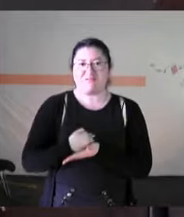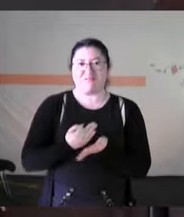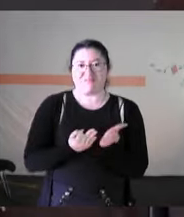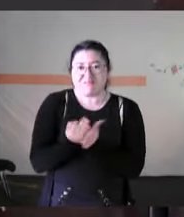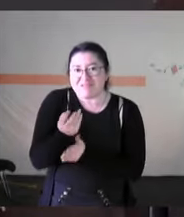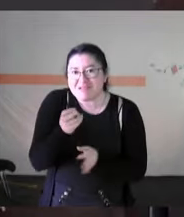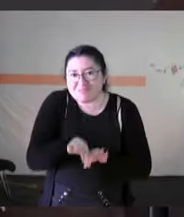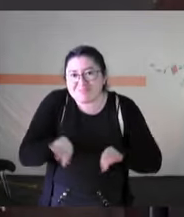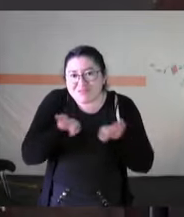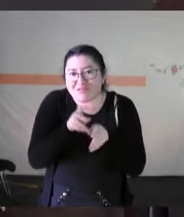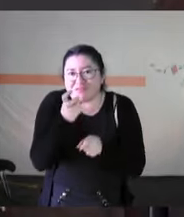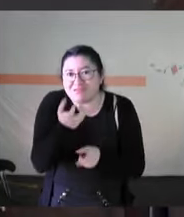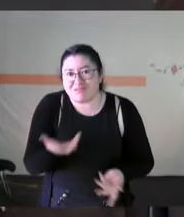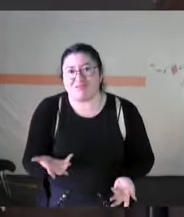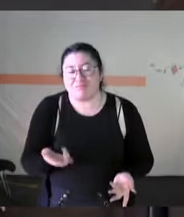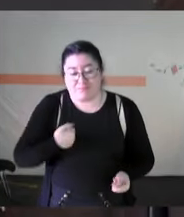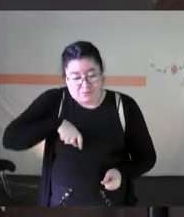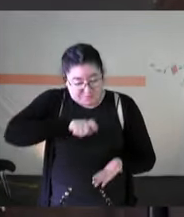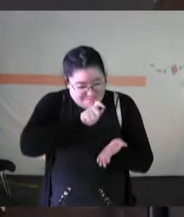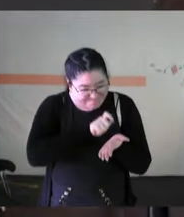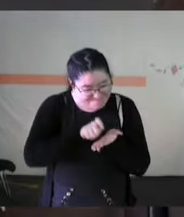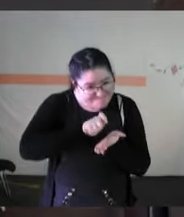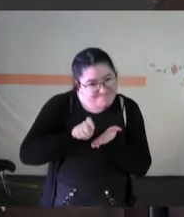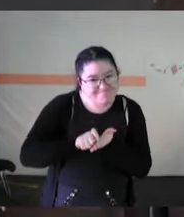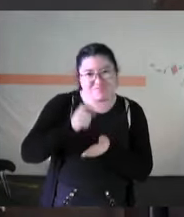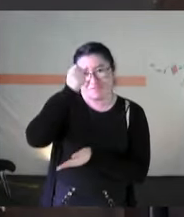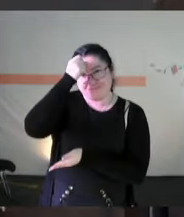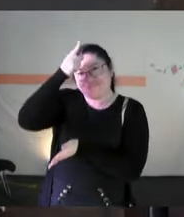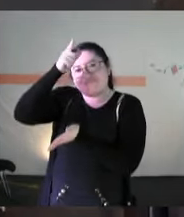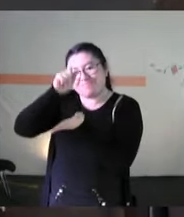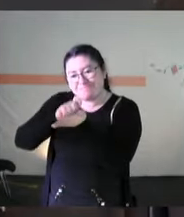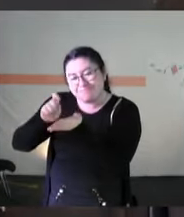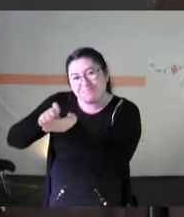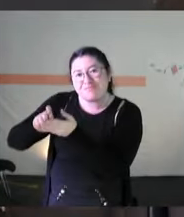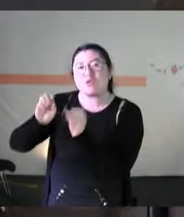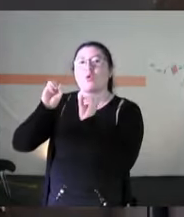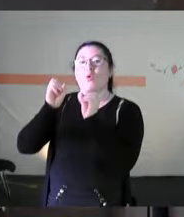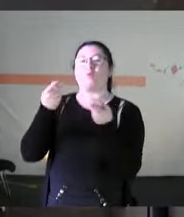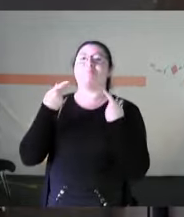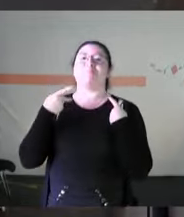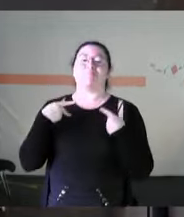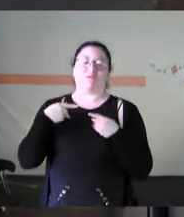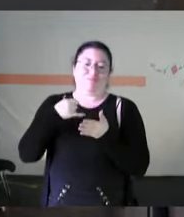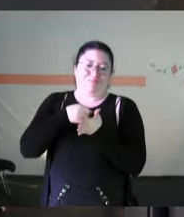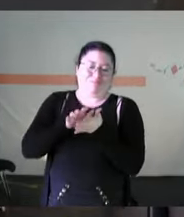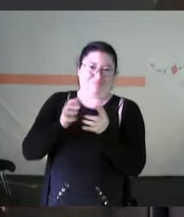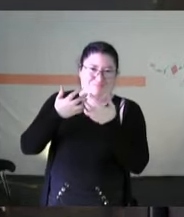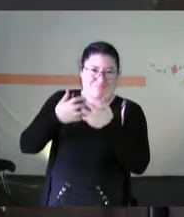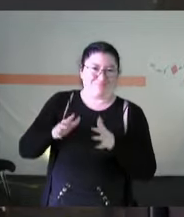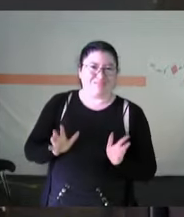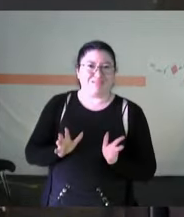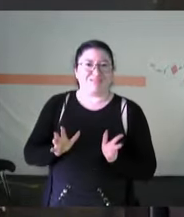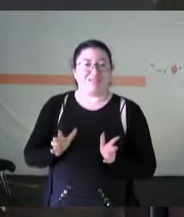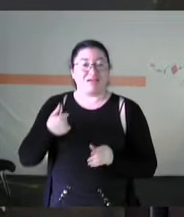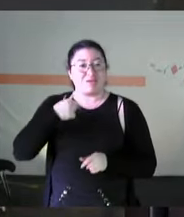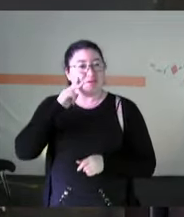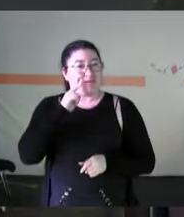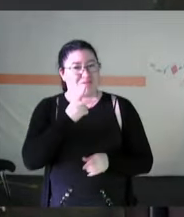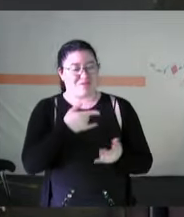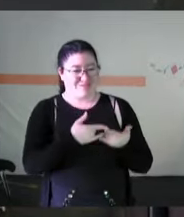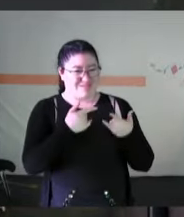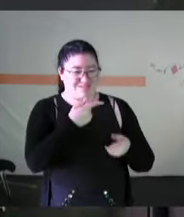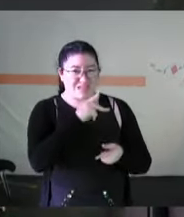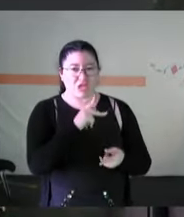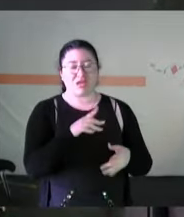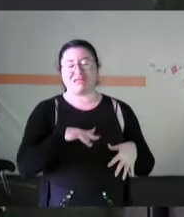como editoras. Y bueno, cada vez que yo leo a María Fernanda Ampuero, sus cuentos me rompen